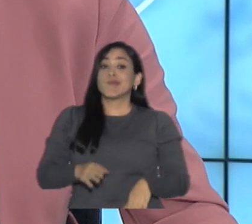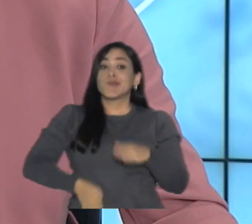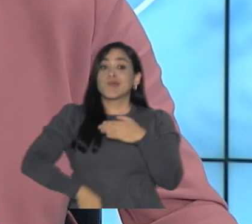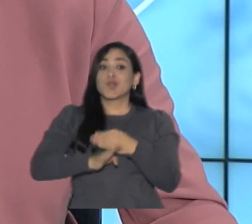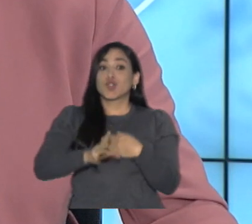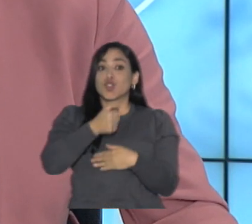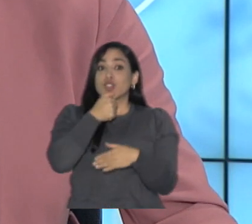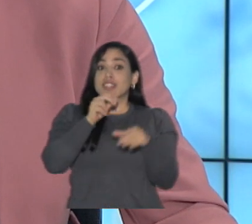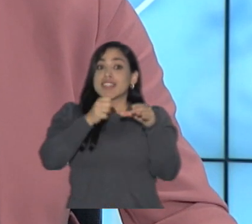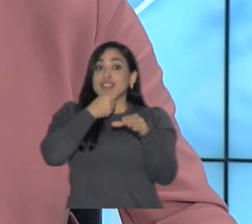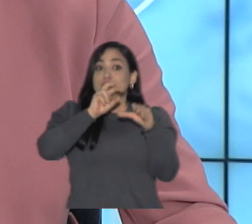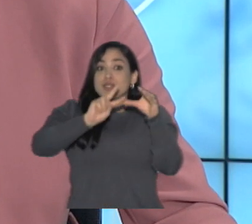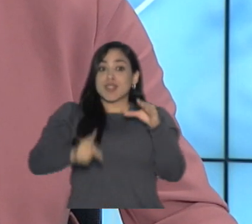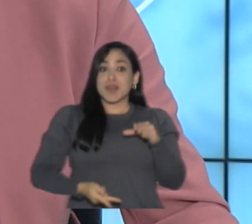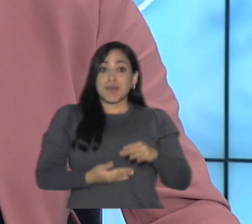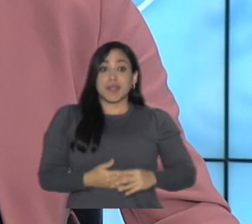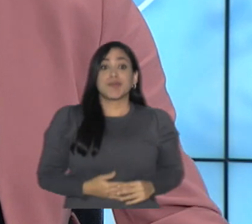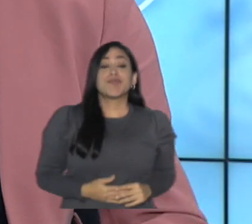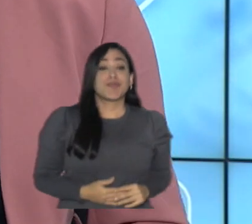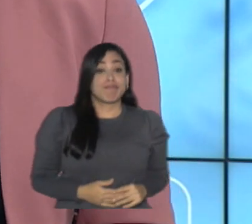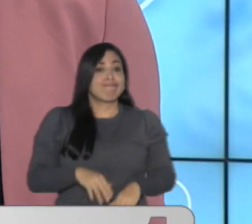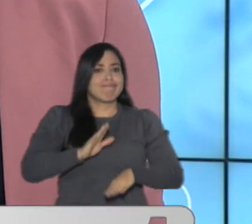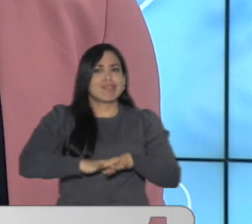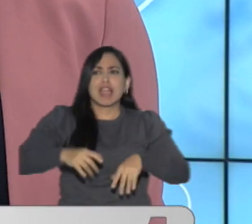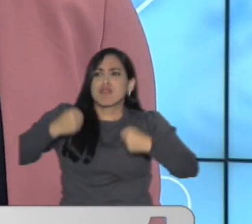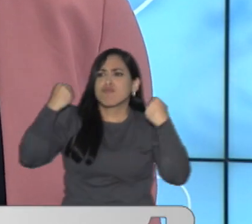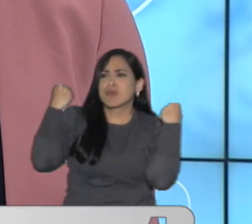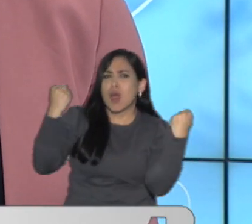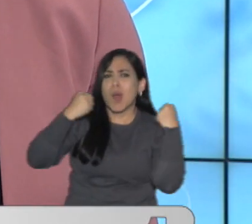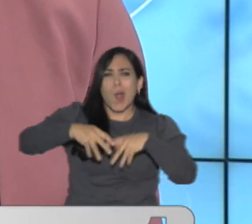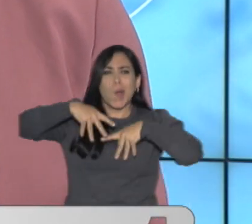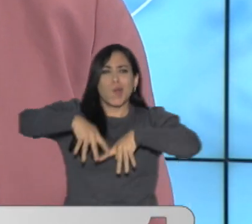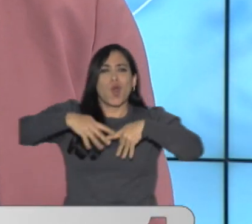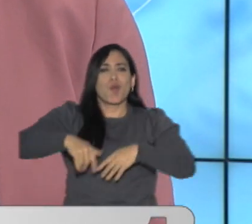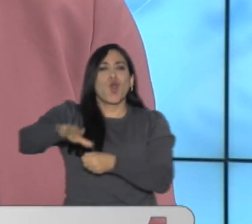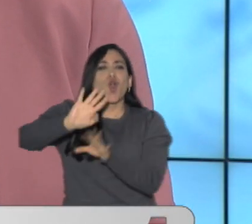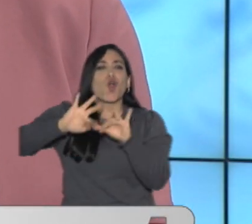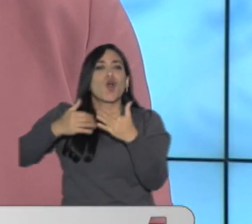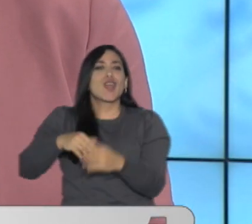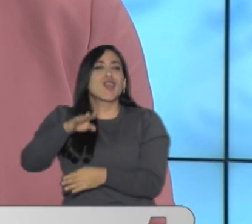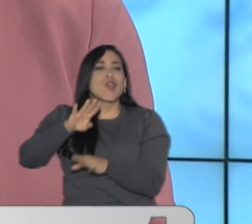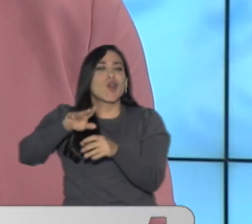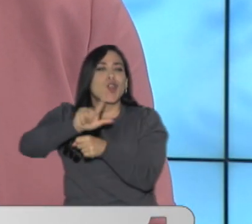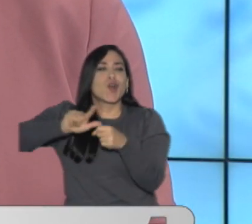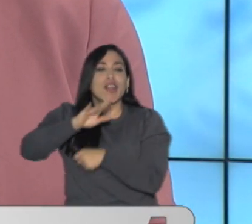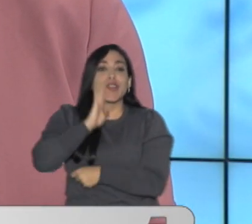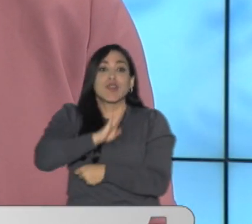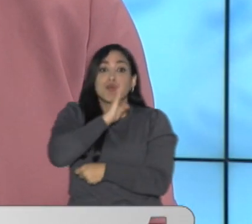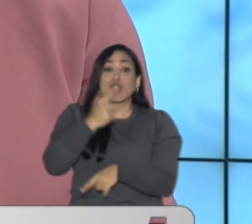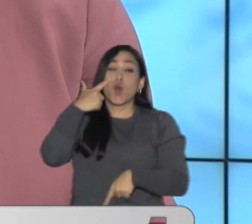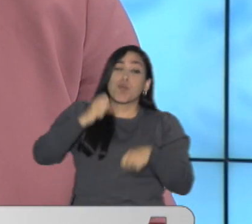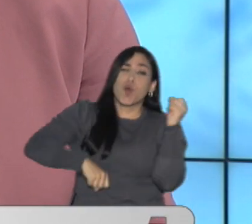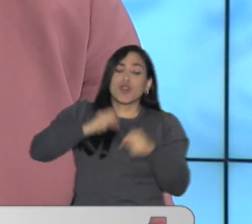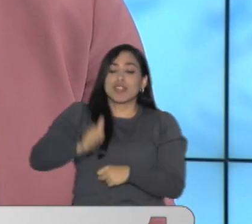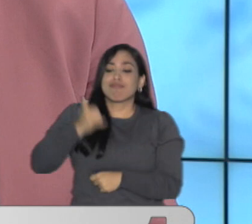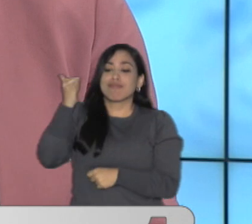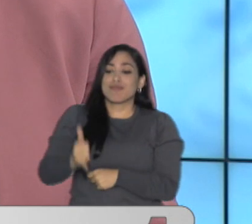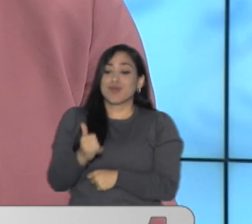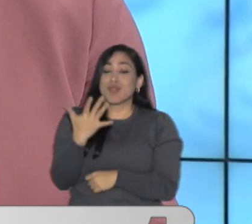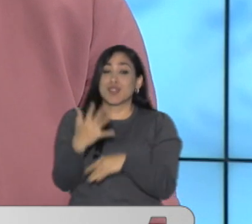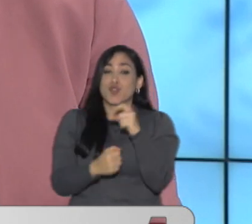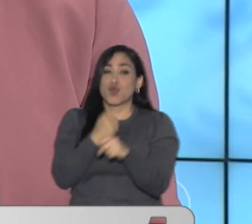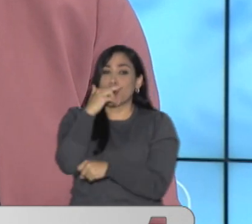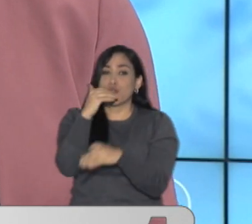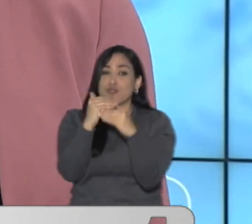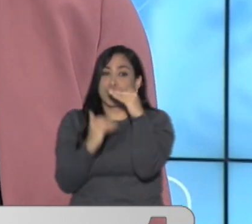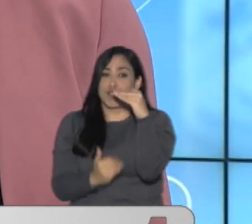Seguimos en Noticentro 1 CMI. Y sigue la protesta en un colegio de Bosa por el presunto caso de abuso contra un menor de edad de 5